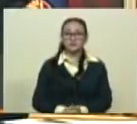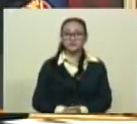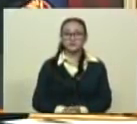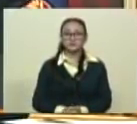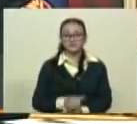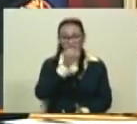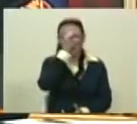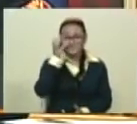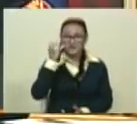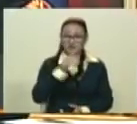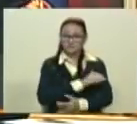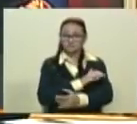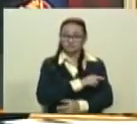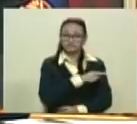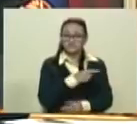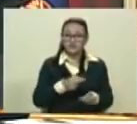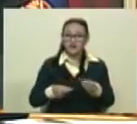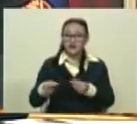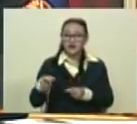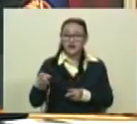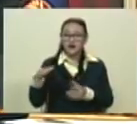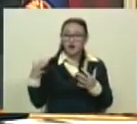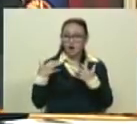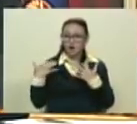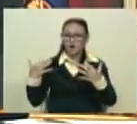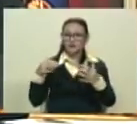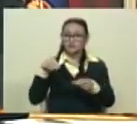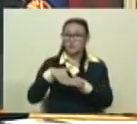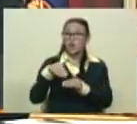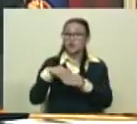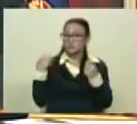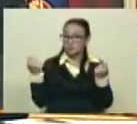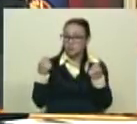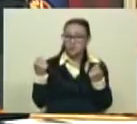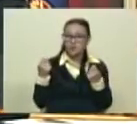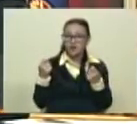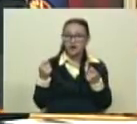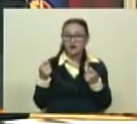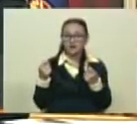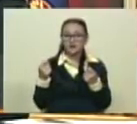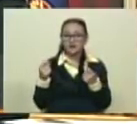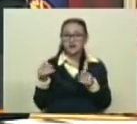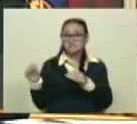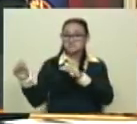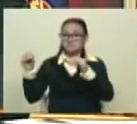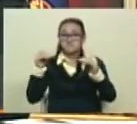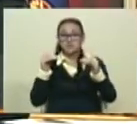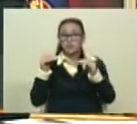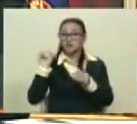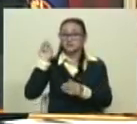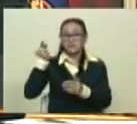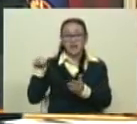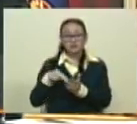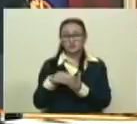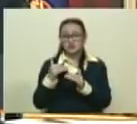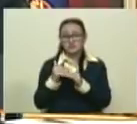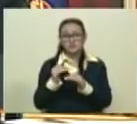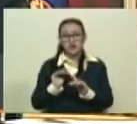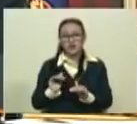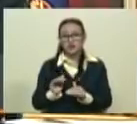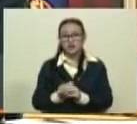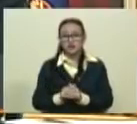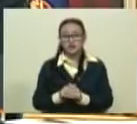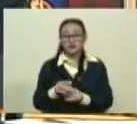donde decía que el Congreso había sido electo también por votos populares y que estaba al mismo nivel de la Asamblea Nacional Constituyente. Y la